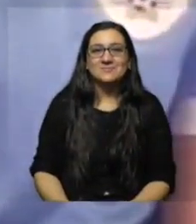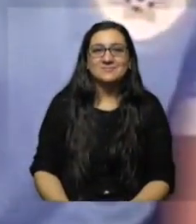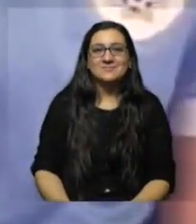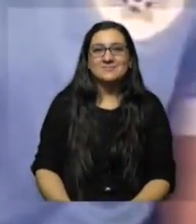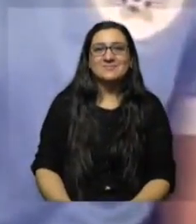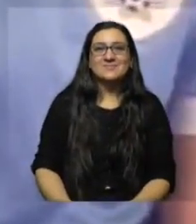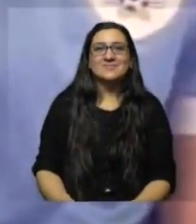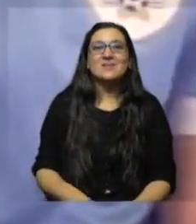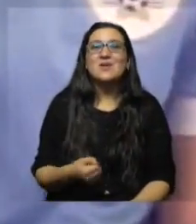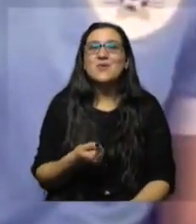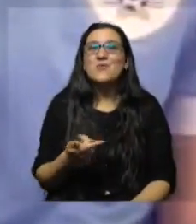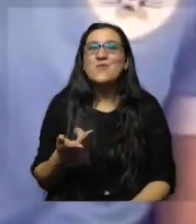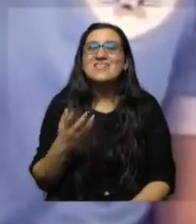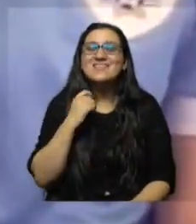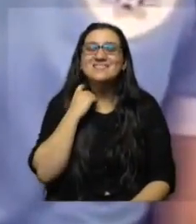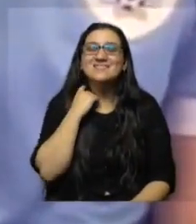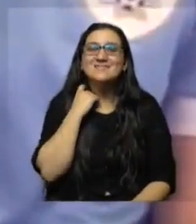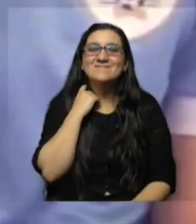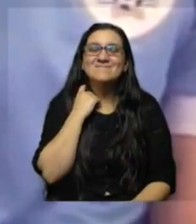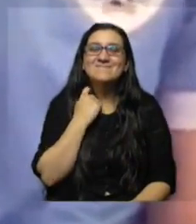¿Cuántas ideas?